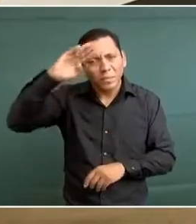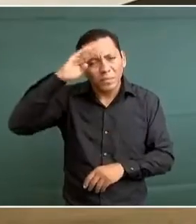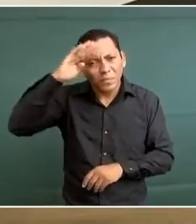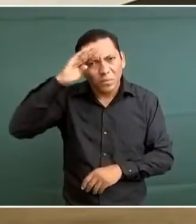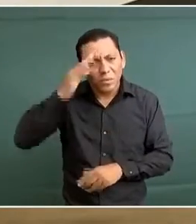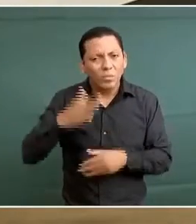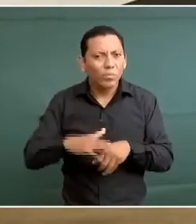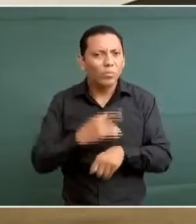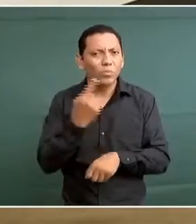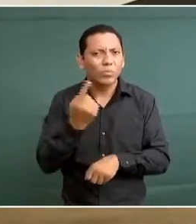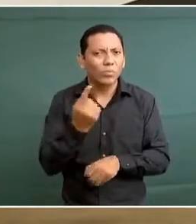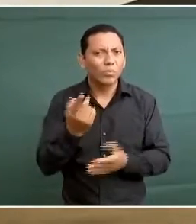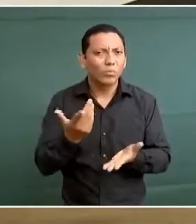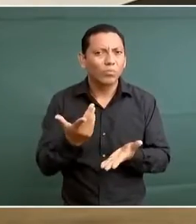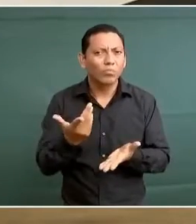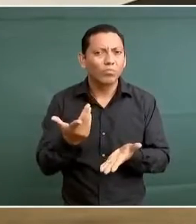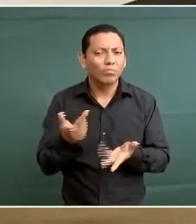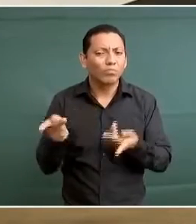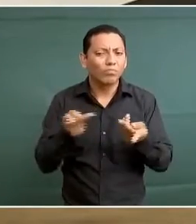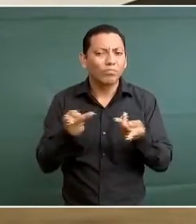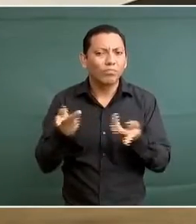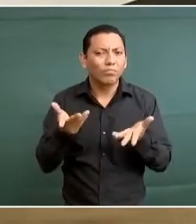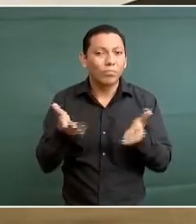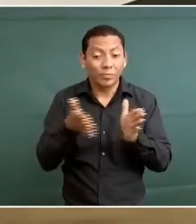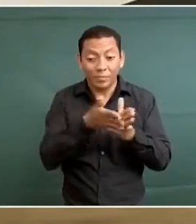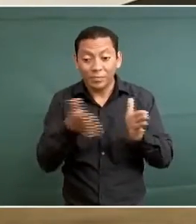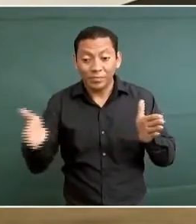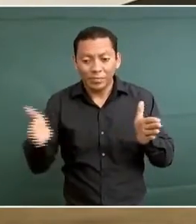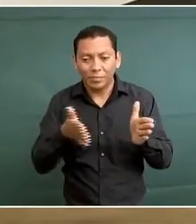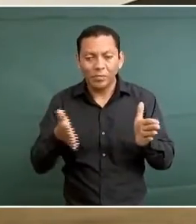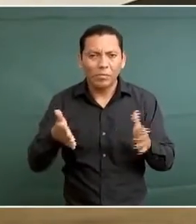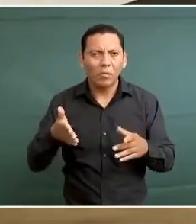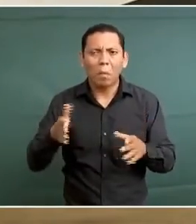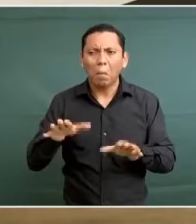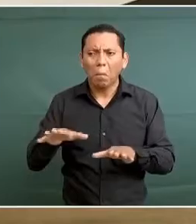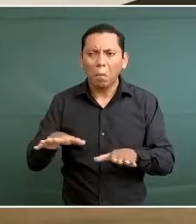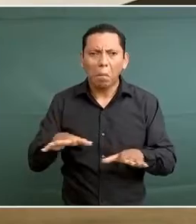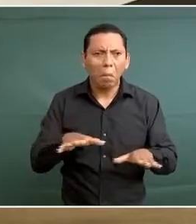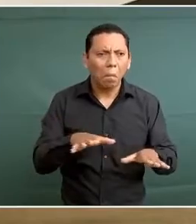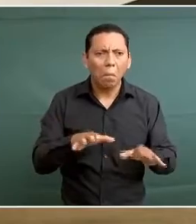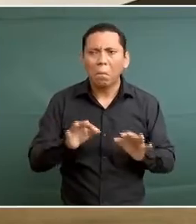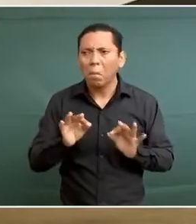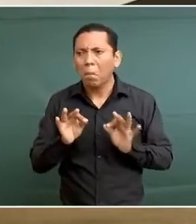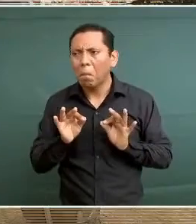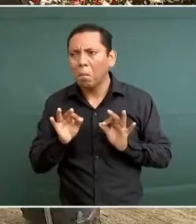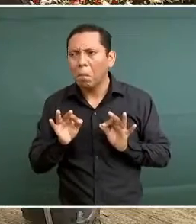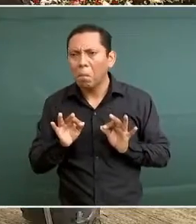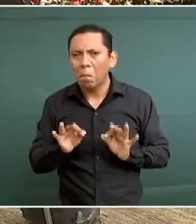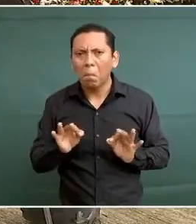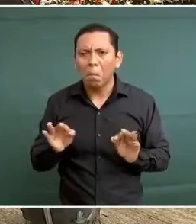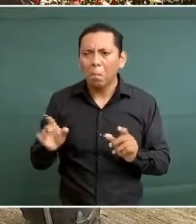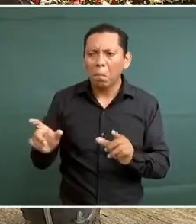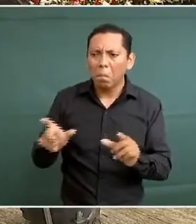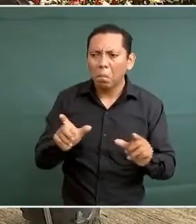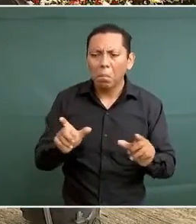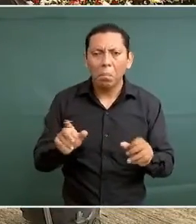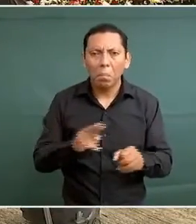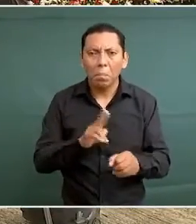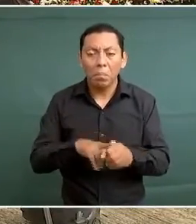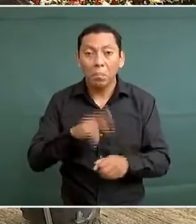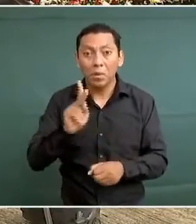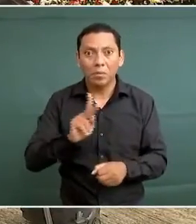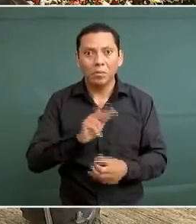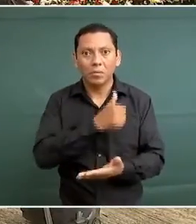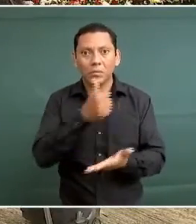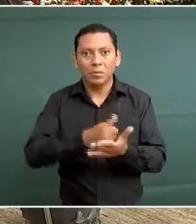estamos en un punto en el que mucha gente sí está relajando las medidas de seguridad en la Ciudad de